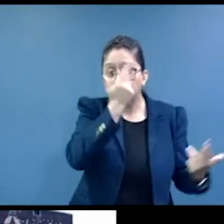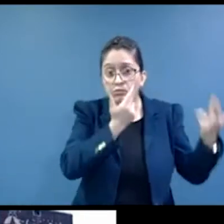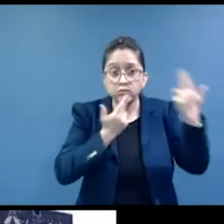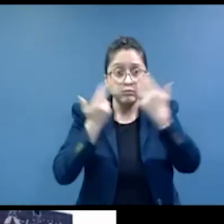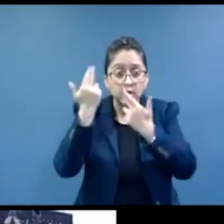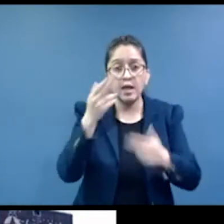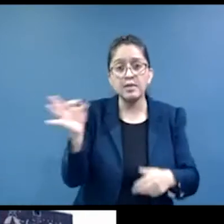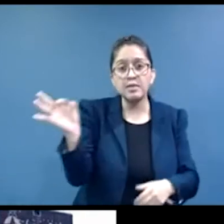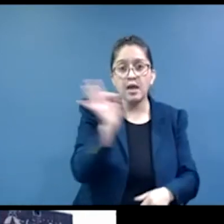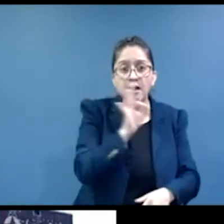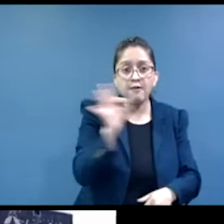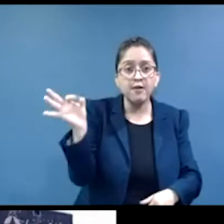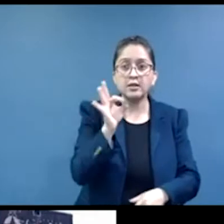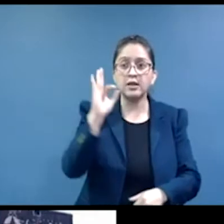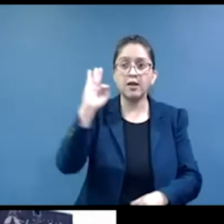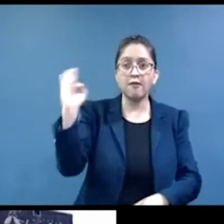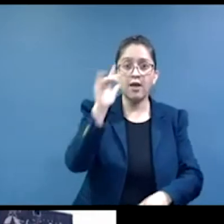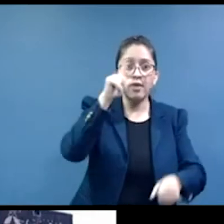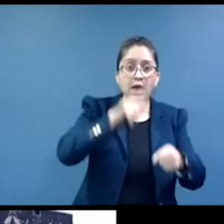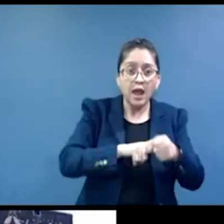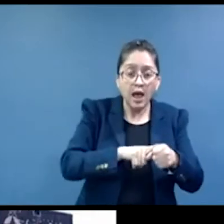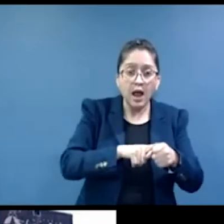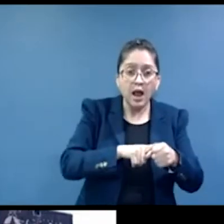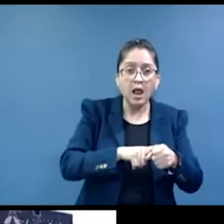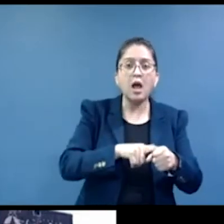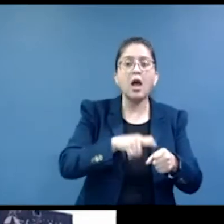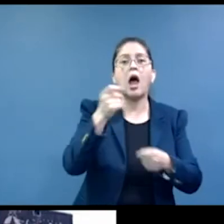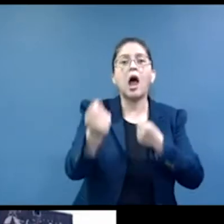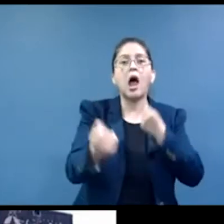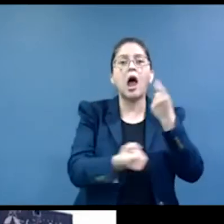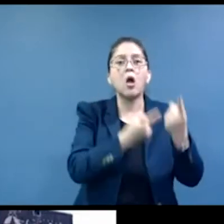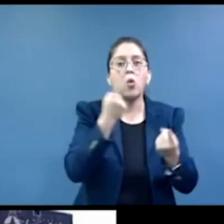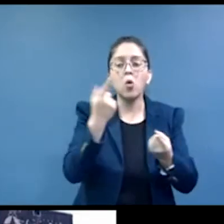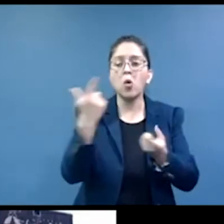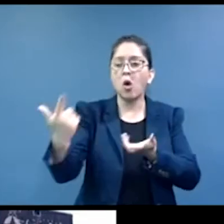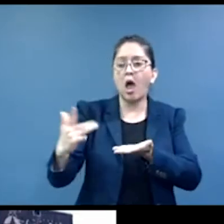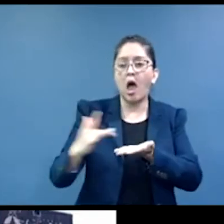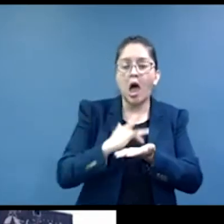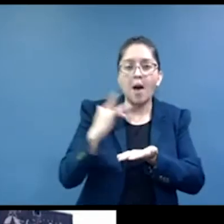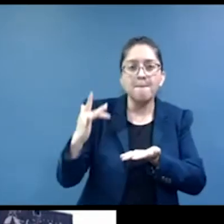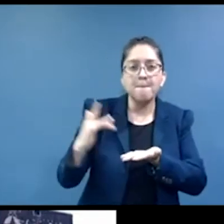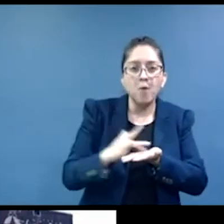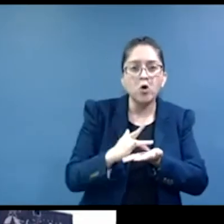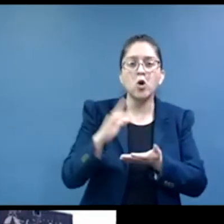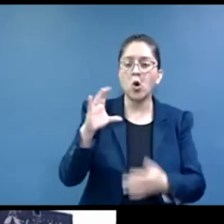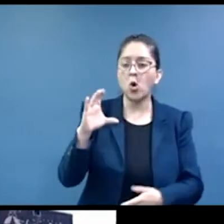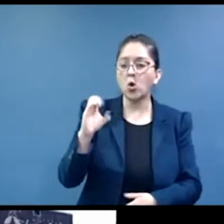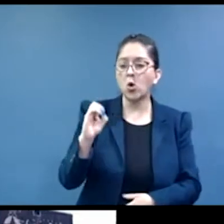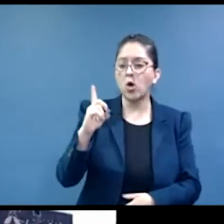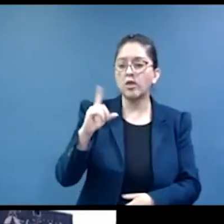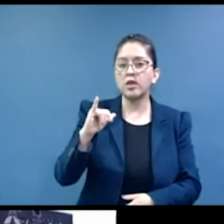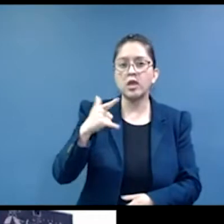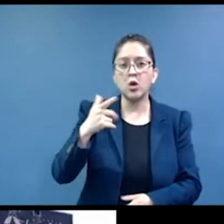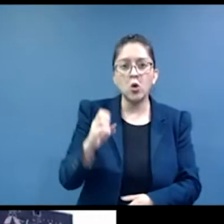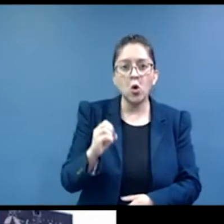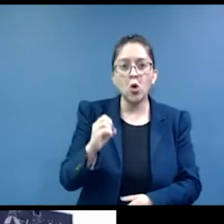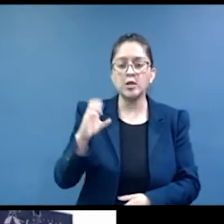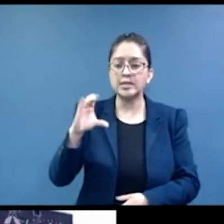una regulación federal, incluyendo aspectos de reproducción asistida en códigos civiles y